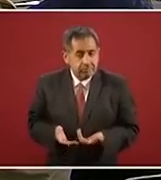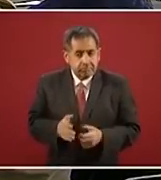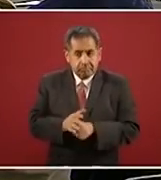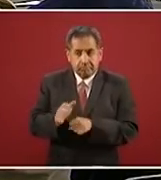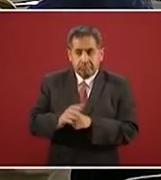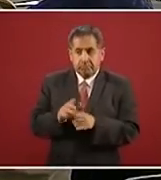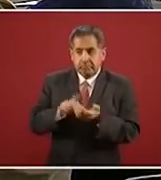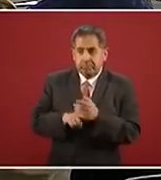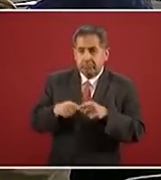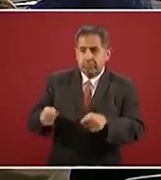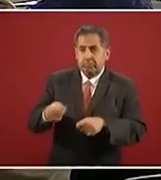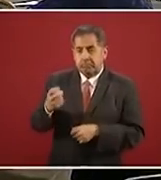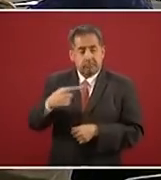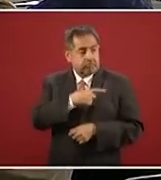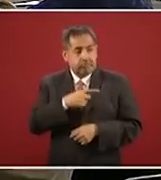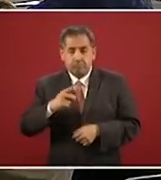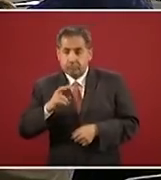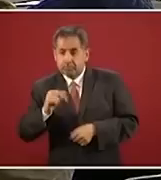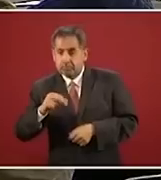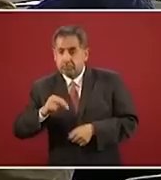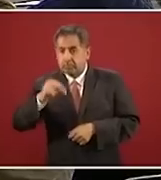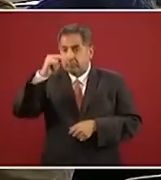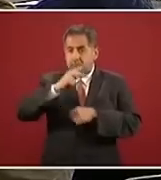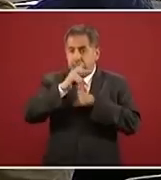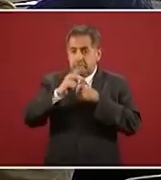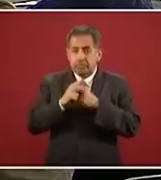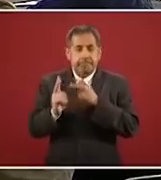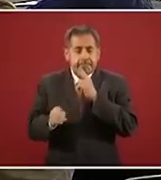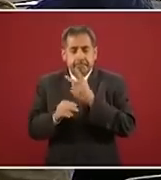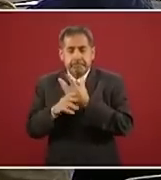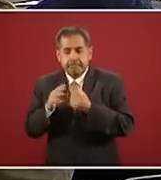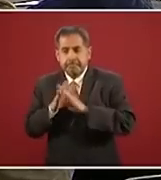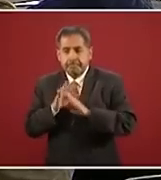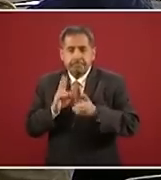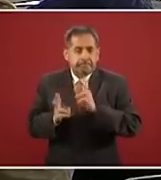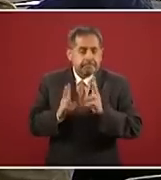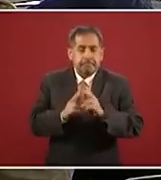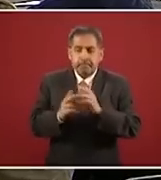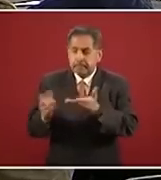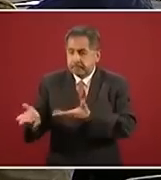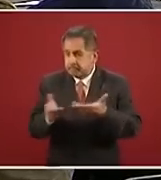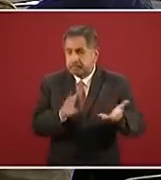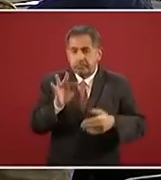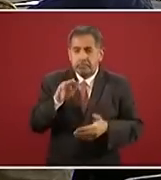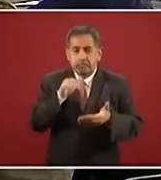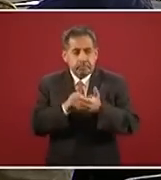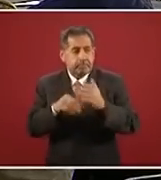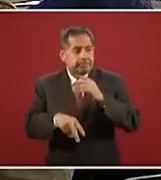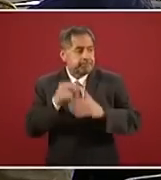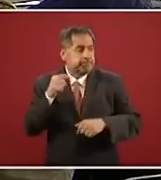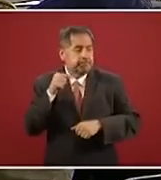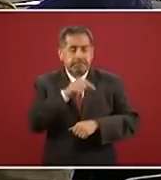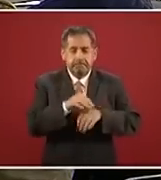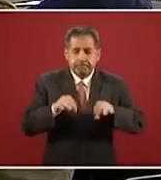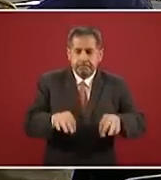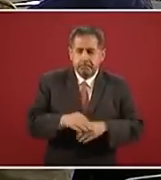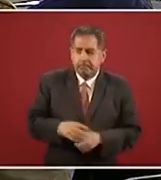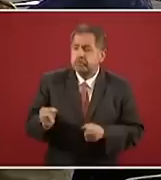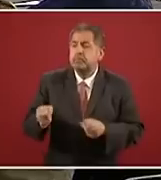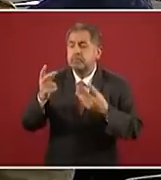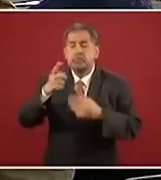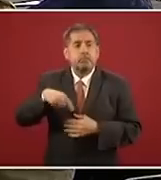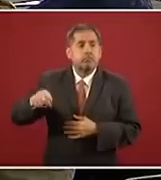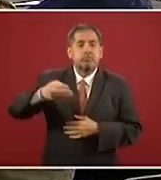salvarse la paz en el norte del país hablando con mi grandes parecidos ahora hay 40 mil vacantes sabes cuántos han